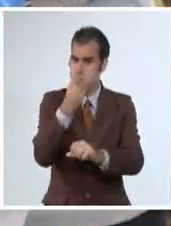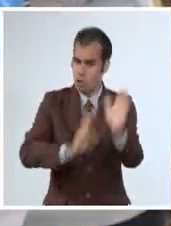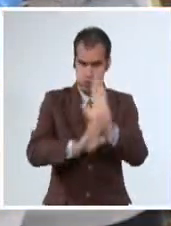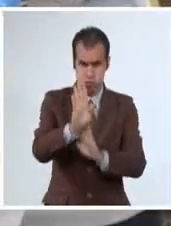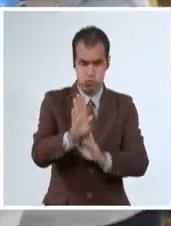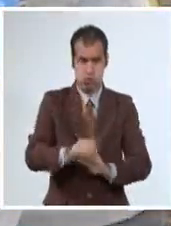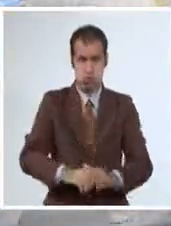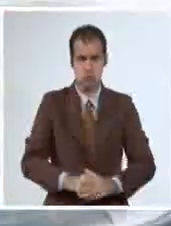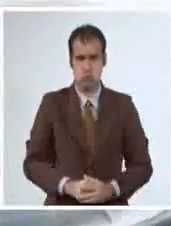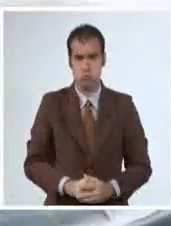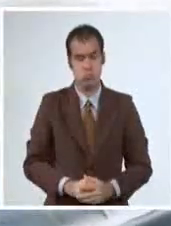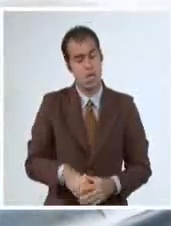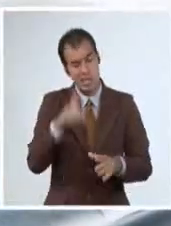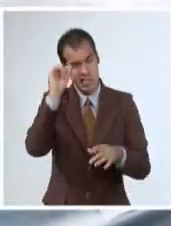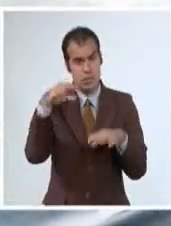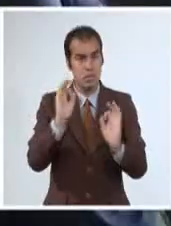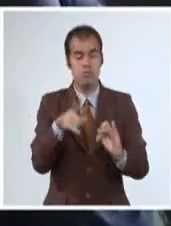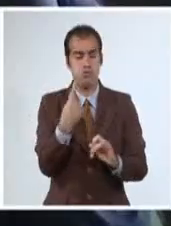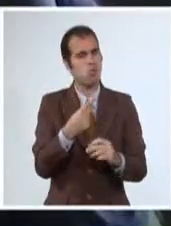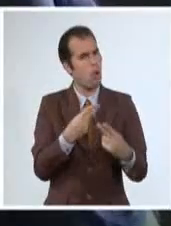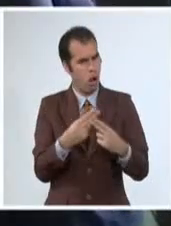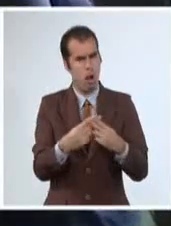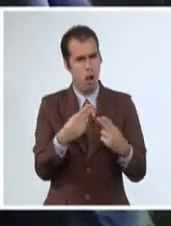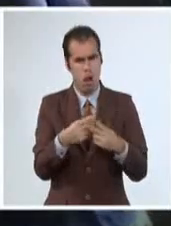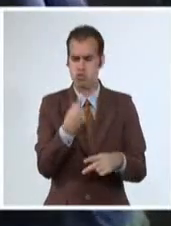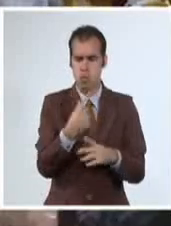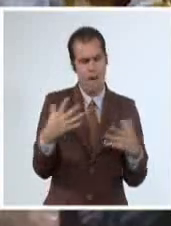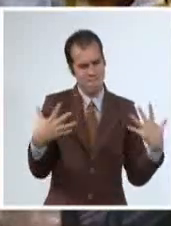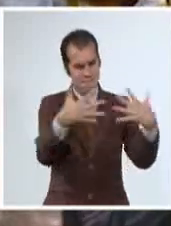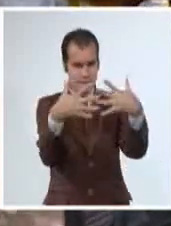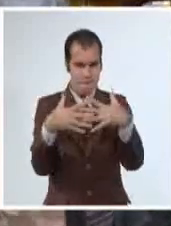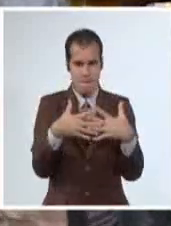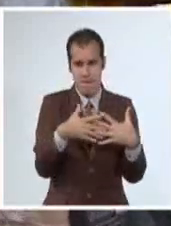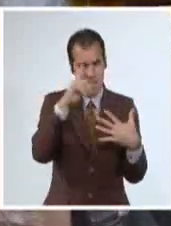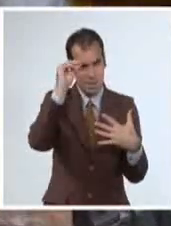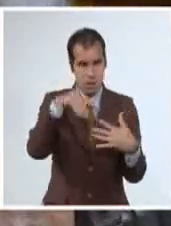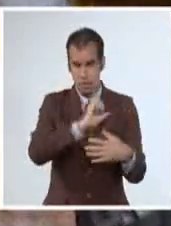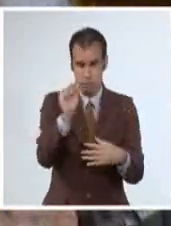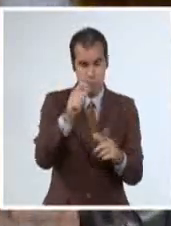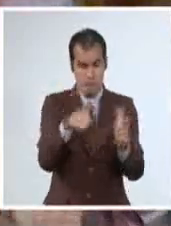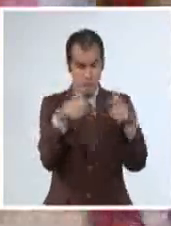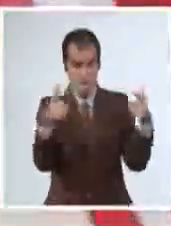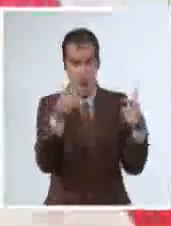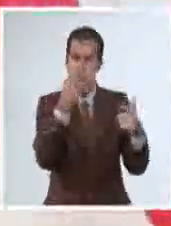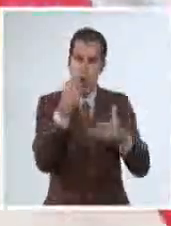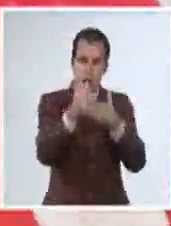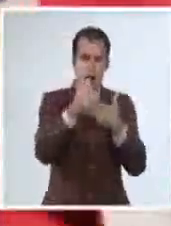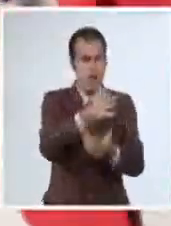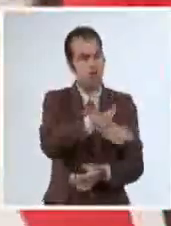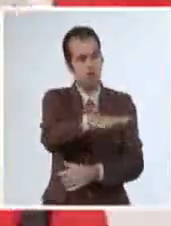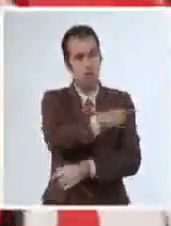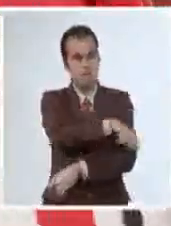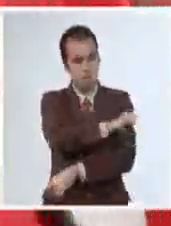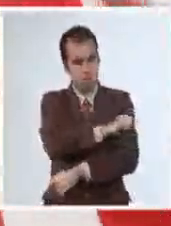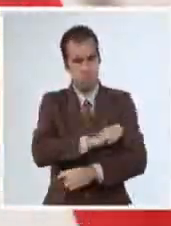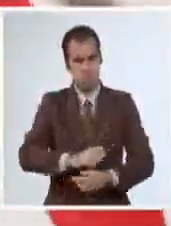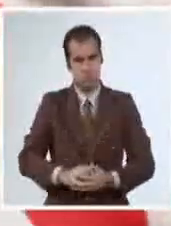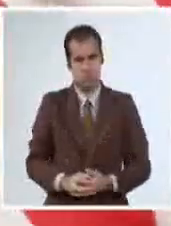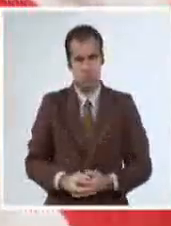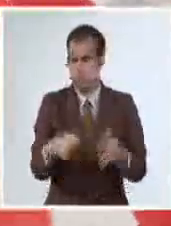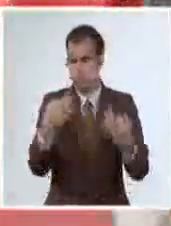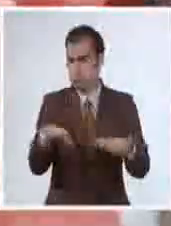Normal es nuestra fe inquebrantable en la unidad en torno a la conquista mayor, hecha con todos y para el bien de todos. Normal es que, en